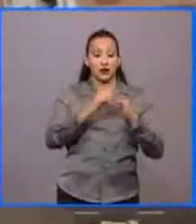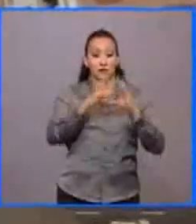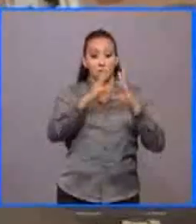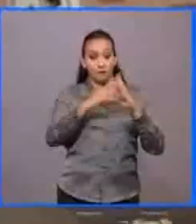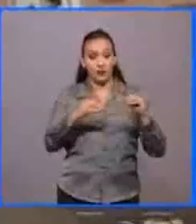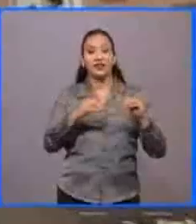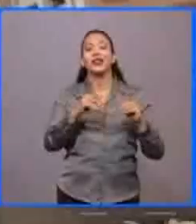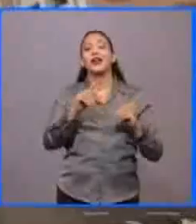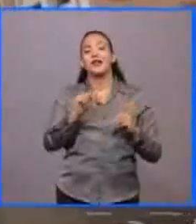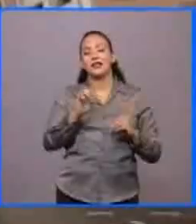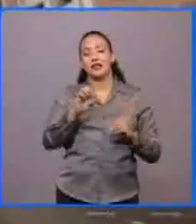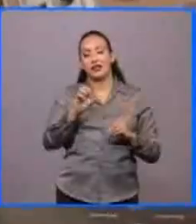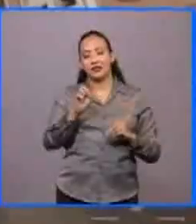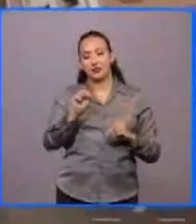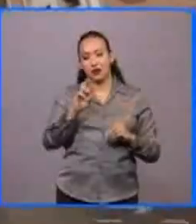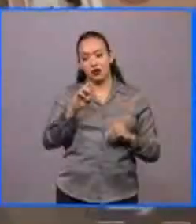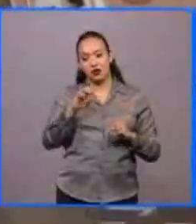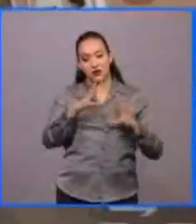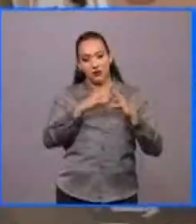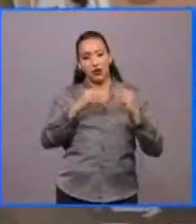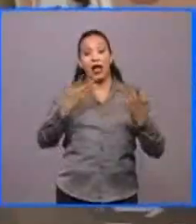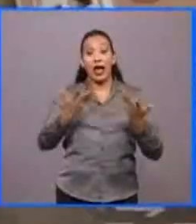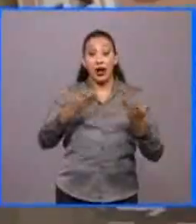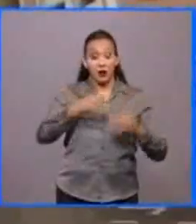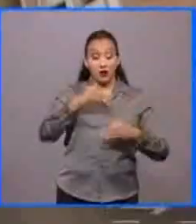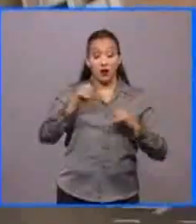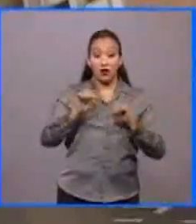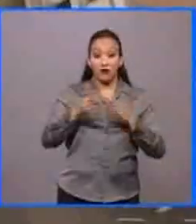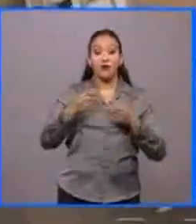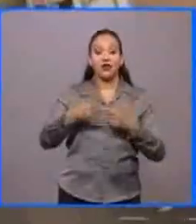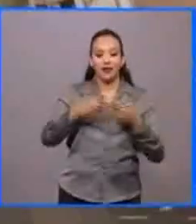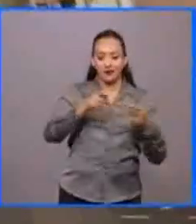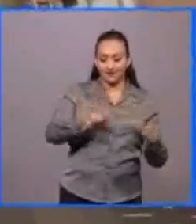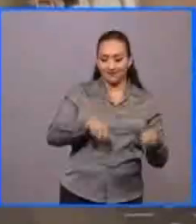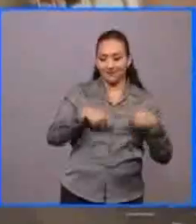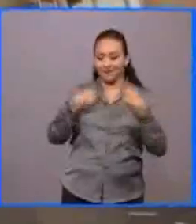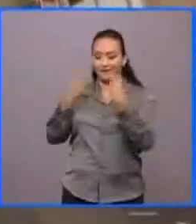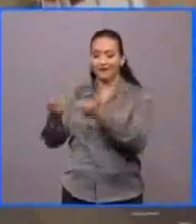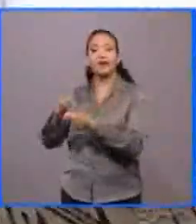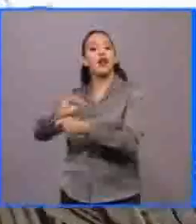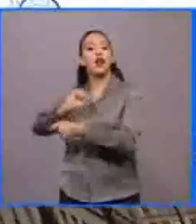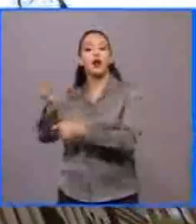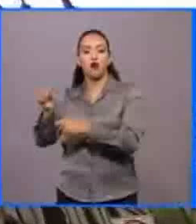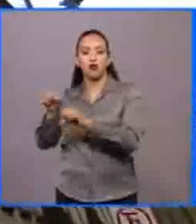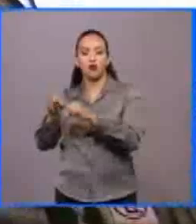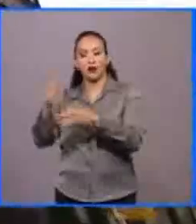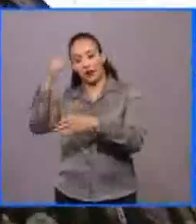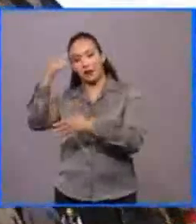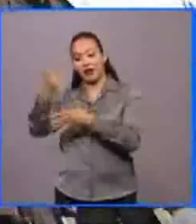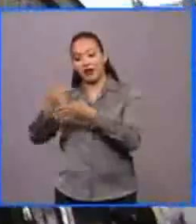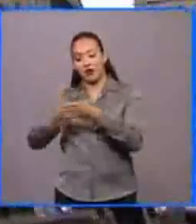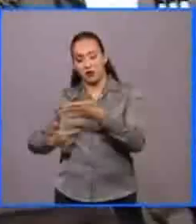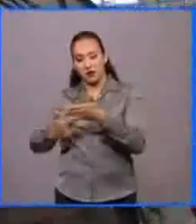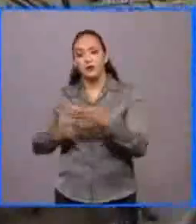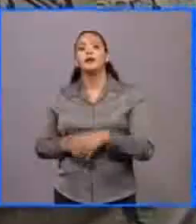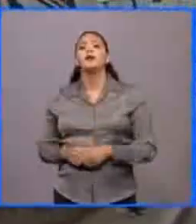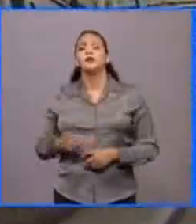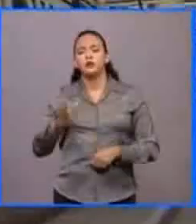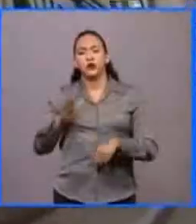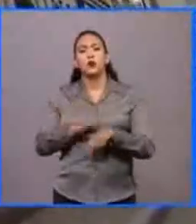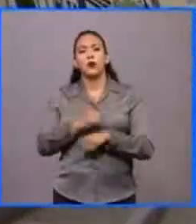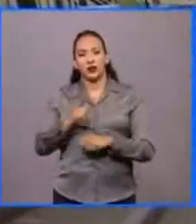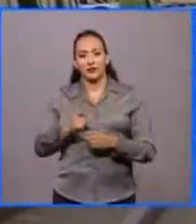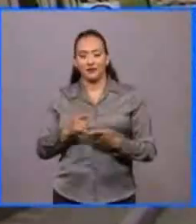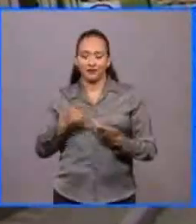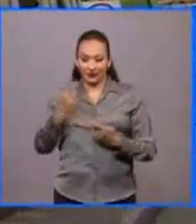de la Tesorería y redistribuye sus facultades en la Dirección General de Presupuesto y Contabilidad. Lo anterior de acuerdo con lo establecido